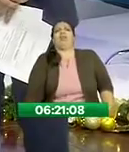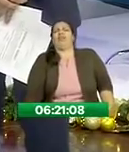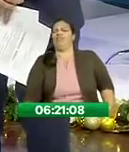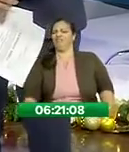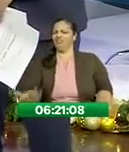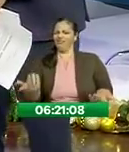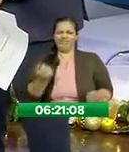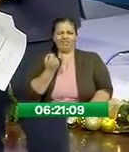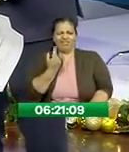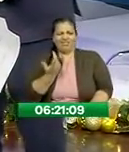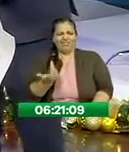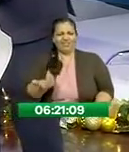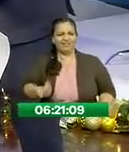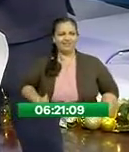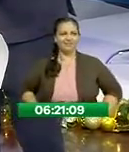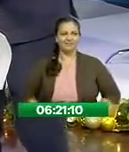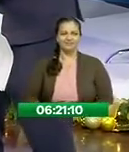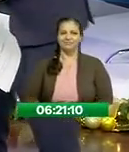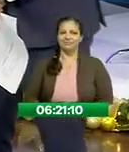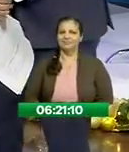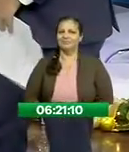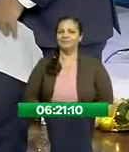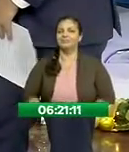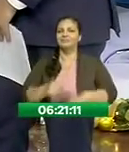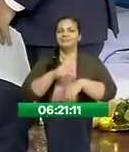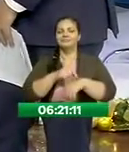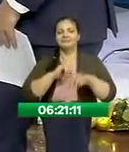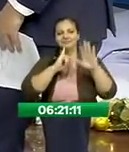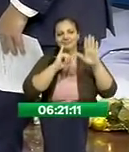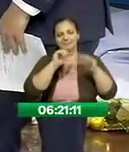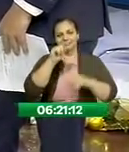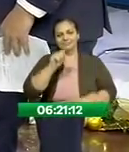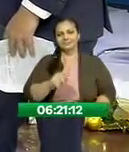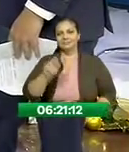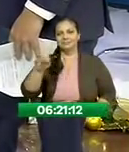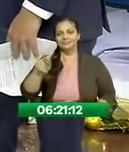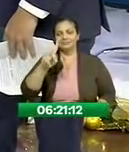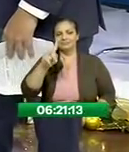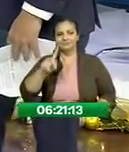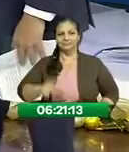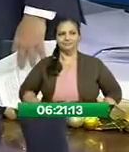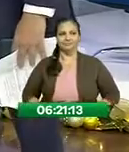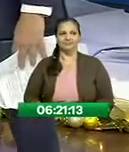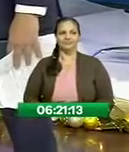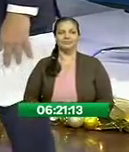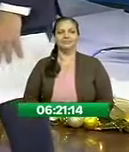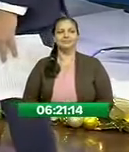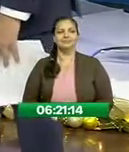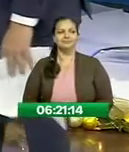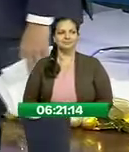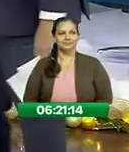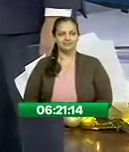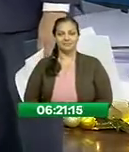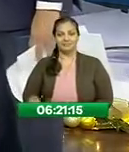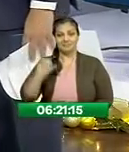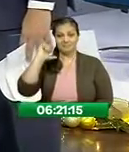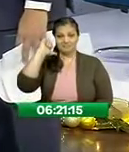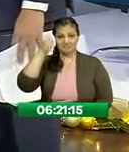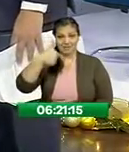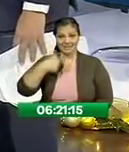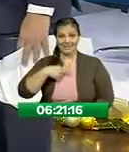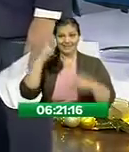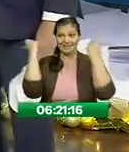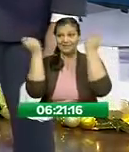6:21, si vas a bailar mañana conmigo, bombón. El primer paso, el primer baile va a ser con usted. Y vamos a